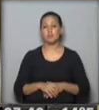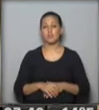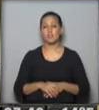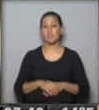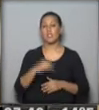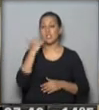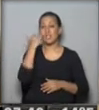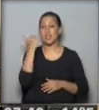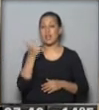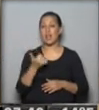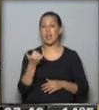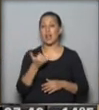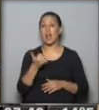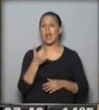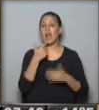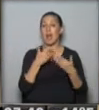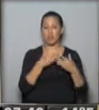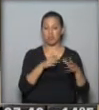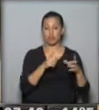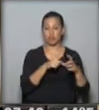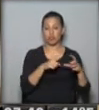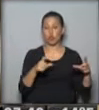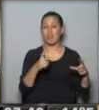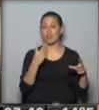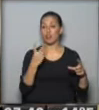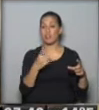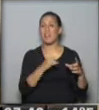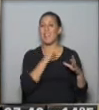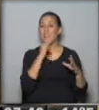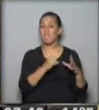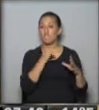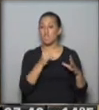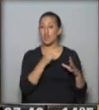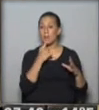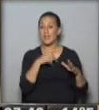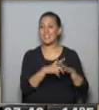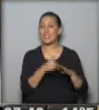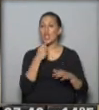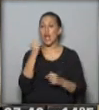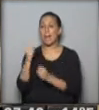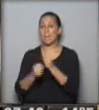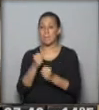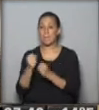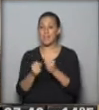Hemos abierto el sobre 2, que es de informes técnicos a las empresas,